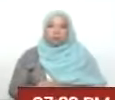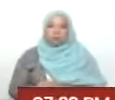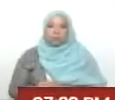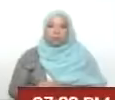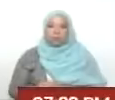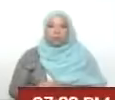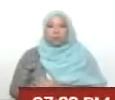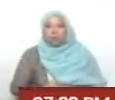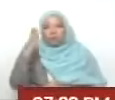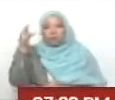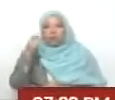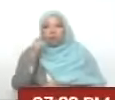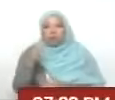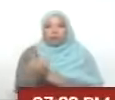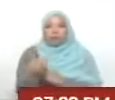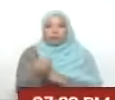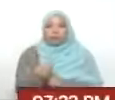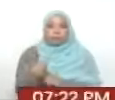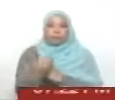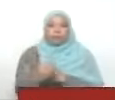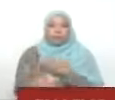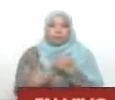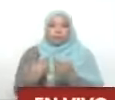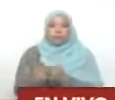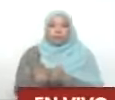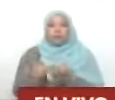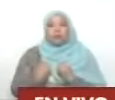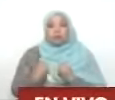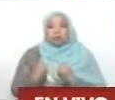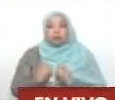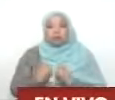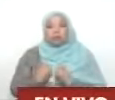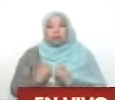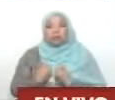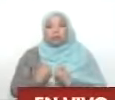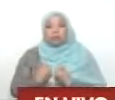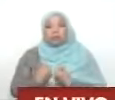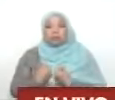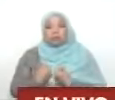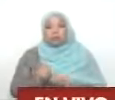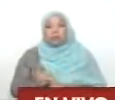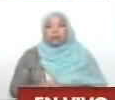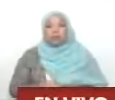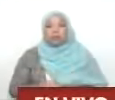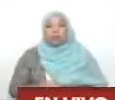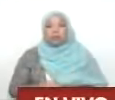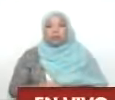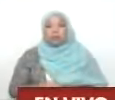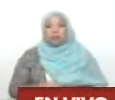Dios me cuida. Cristo me cuida. La Virgen me cuida. Y